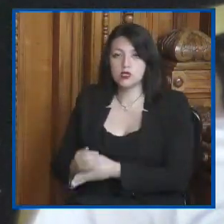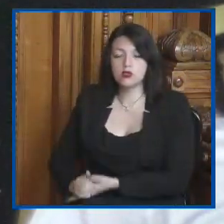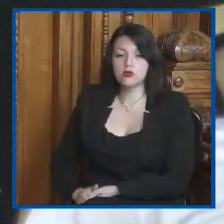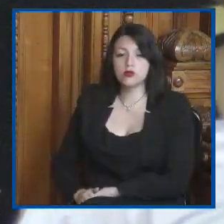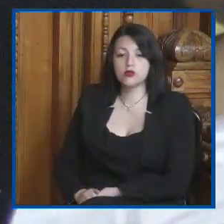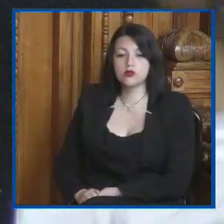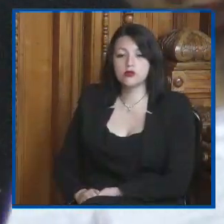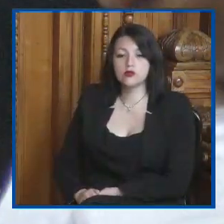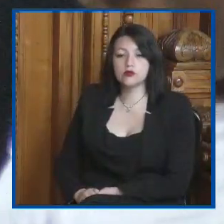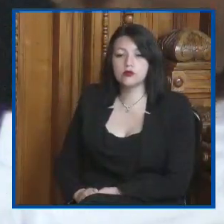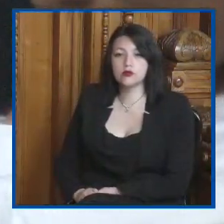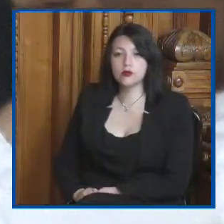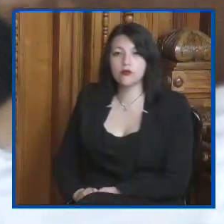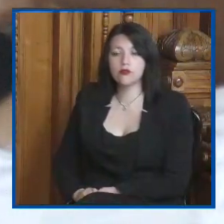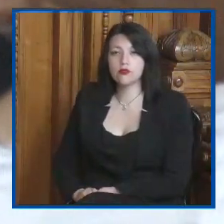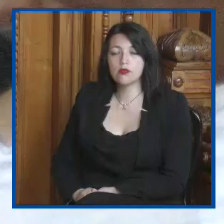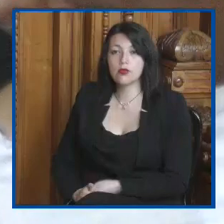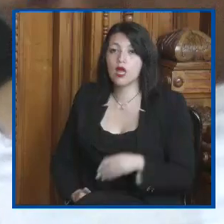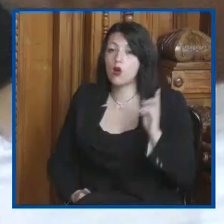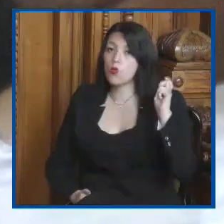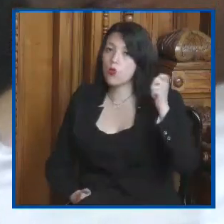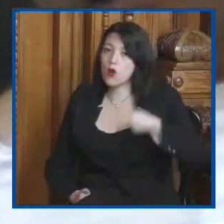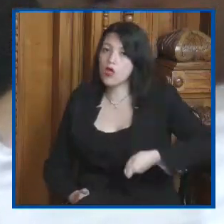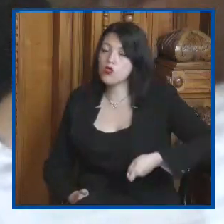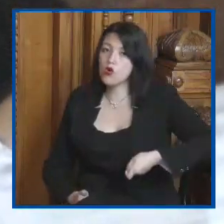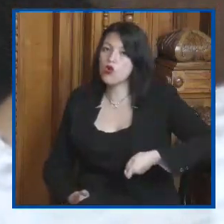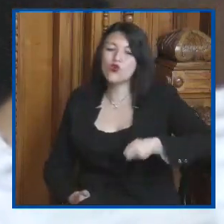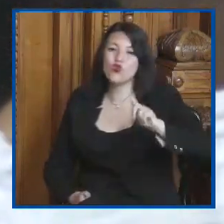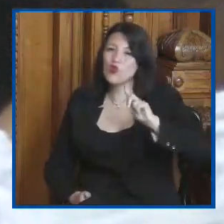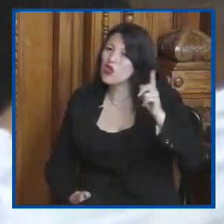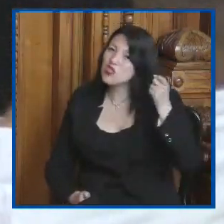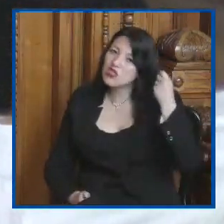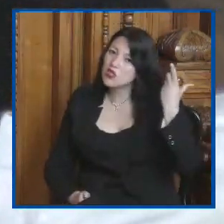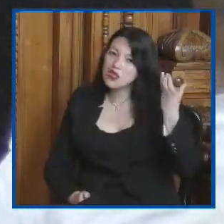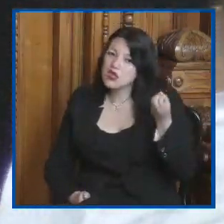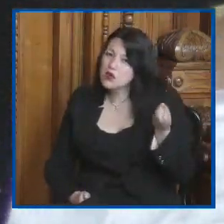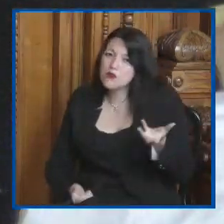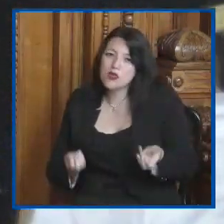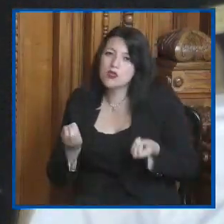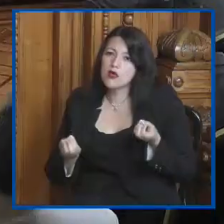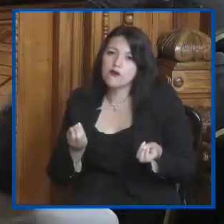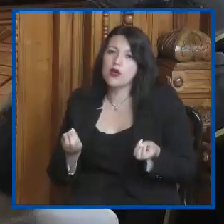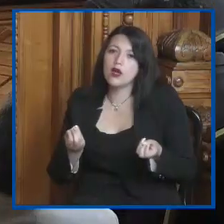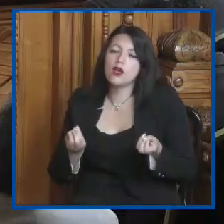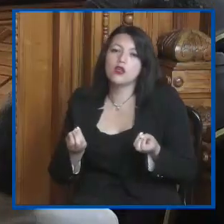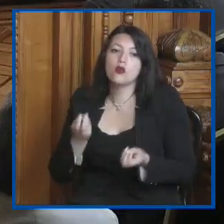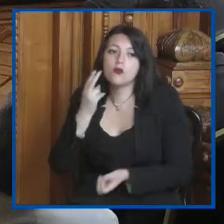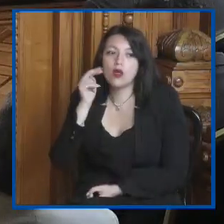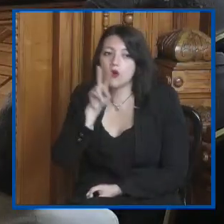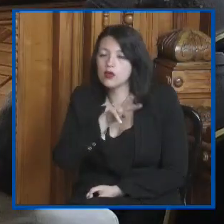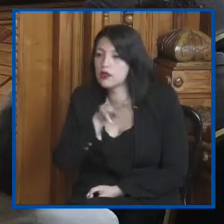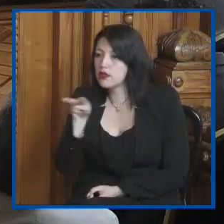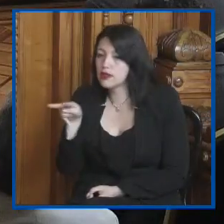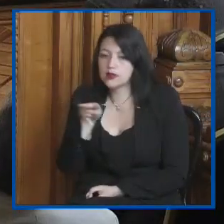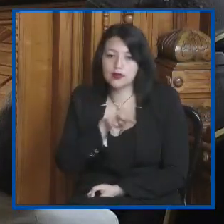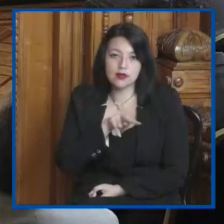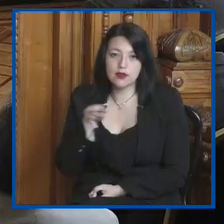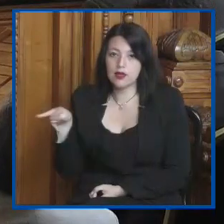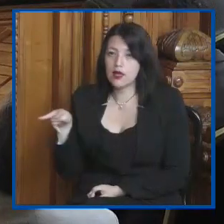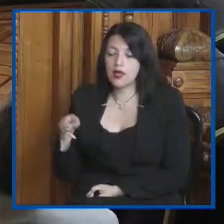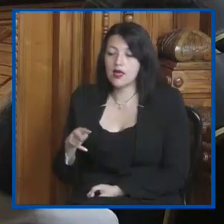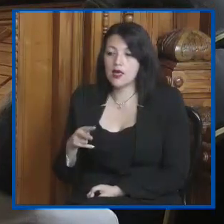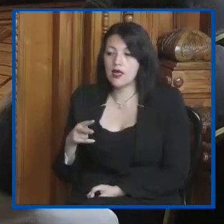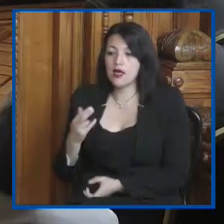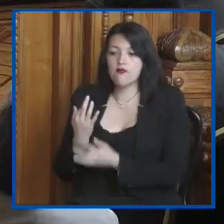Y el jurado no entendía mucho qué pasaba en el juicio. Yo me daba cuenta como espectadora. El